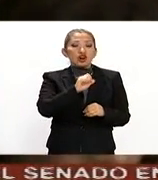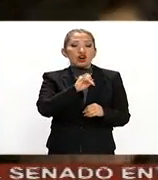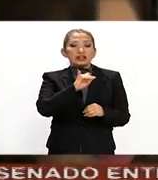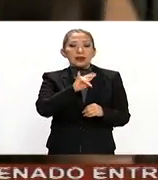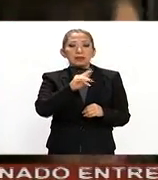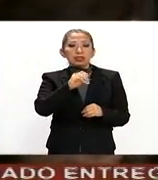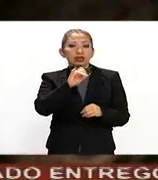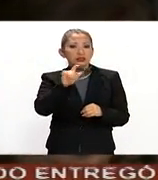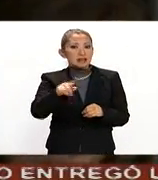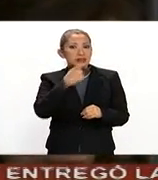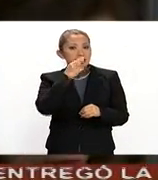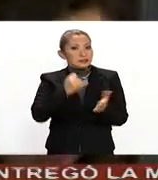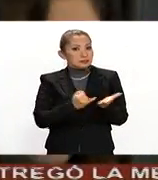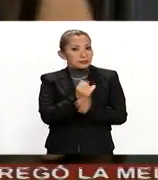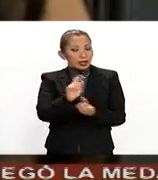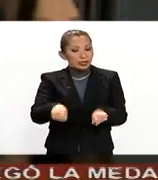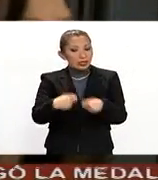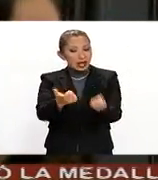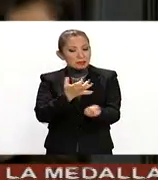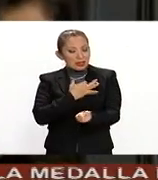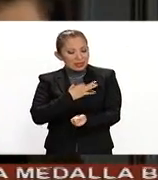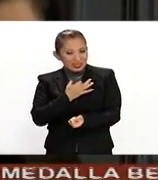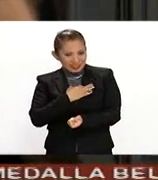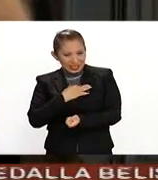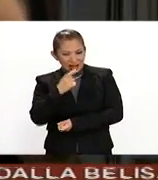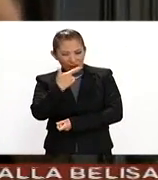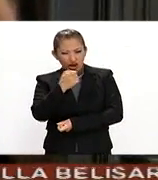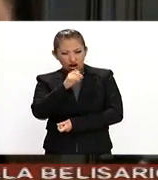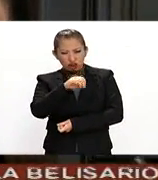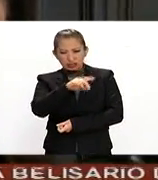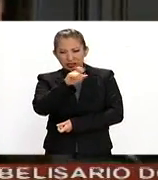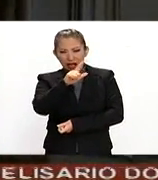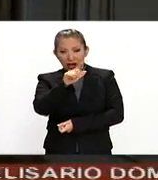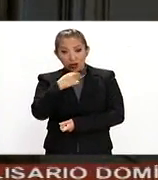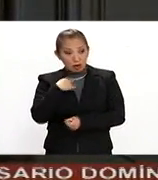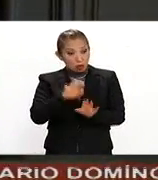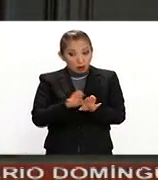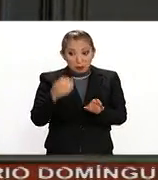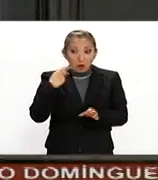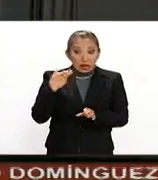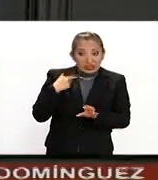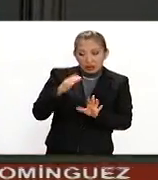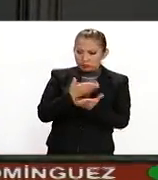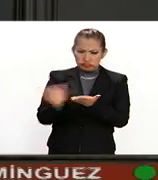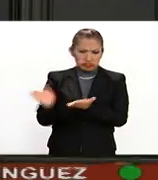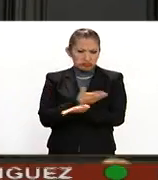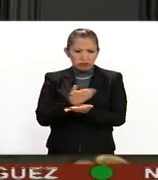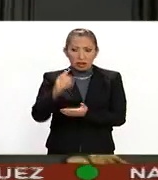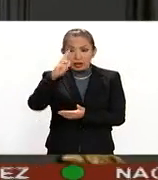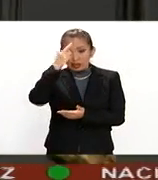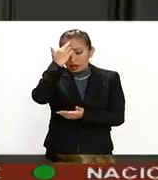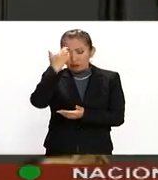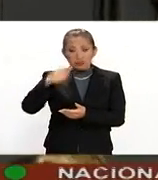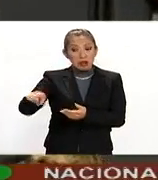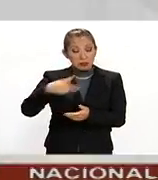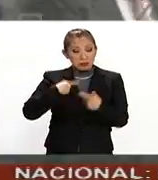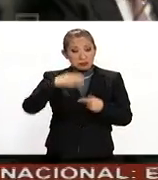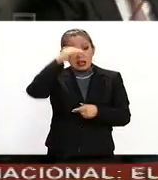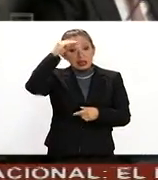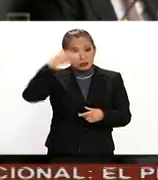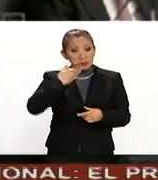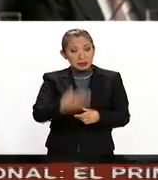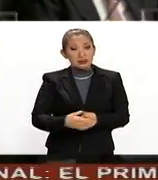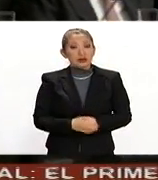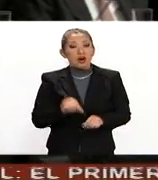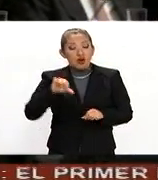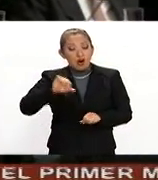Díaz aseguró que la decisión de otorgarle la medalla a Gonzalo no tuvo nada que ver con la política y es también un reconocimiento a la Marina.